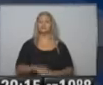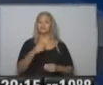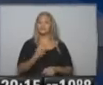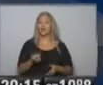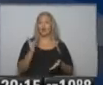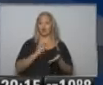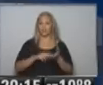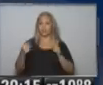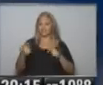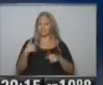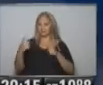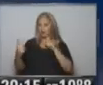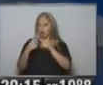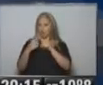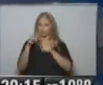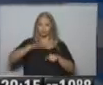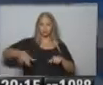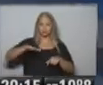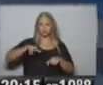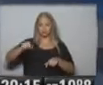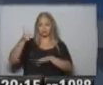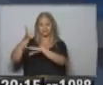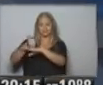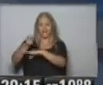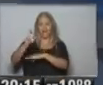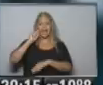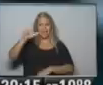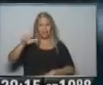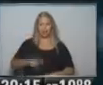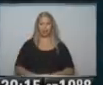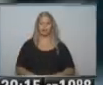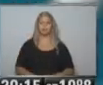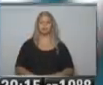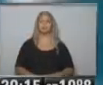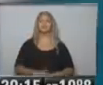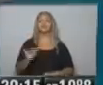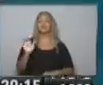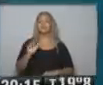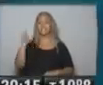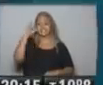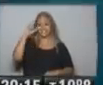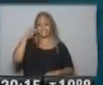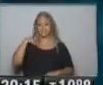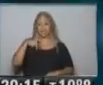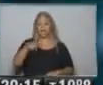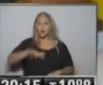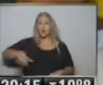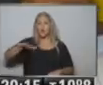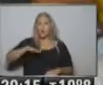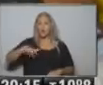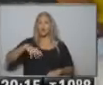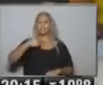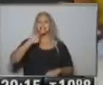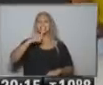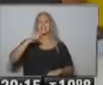Volvemos a tomar contacto ahora con nuestro móvil en la ciudad de La Plata. Ariel, te vemos. Cecilia, comuna San Carlos, barrio El